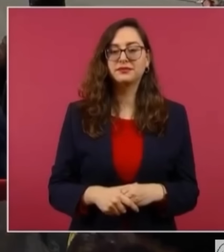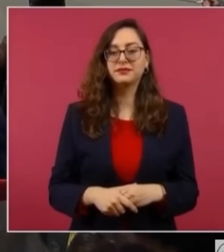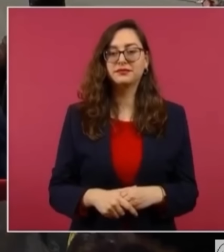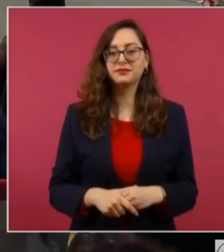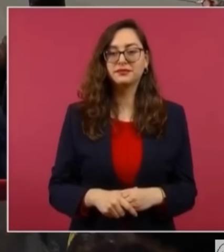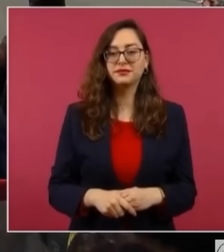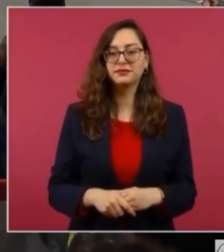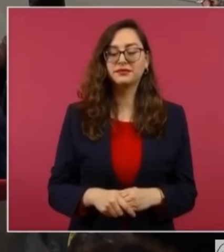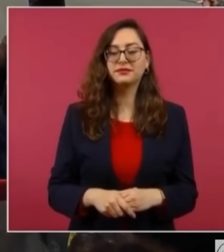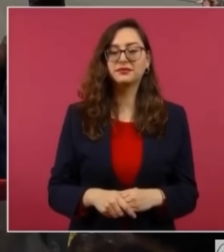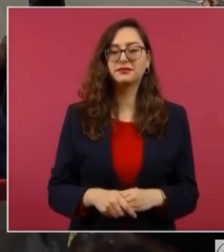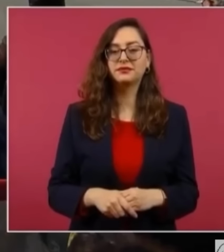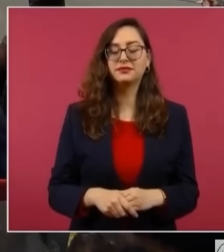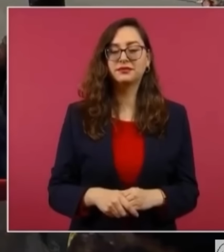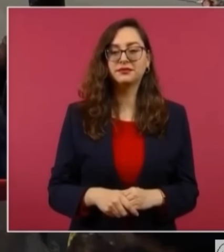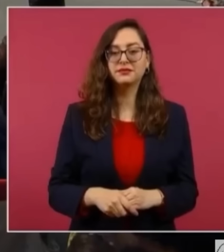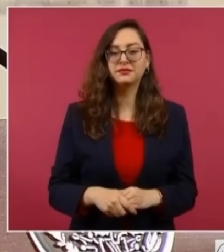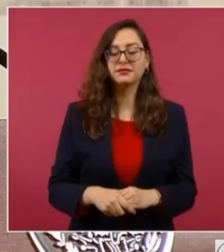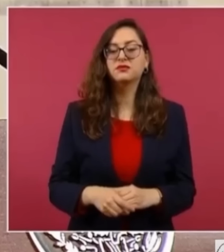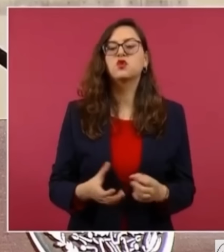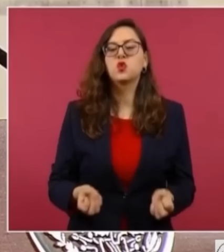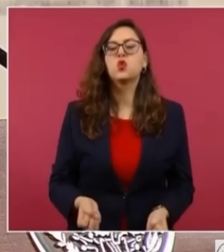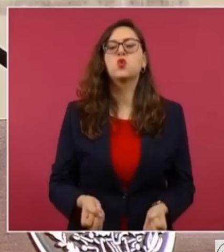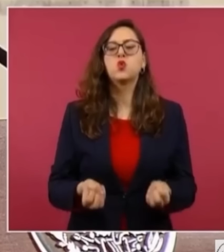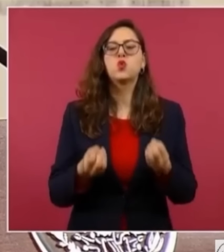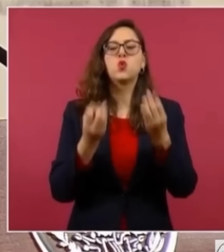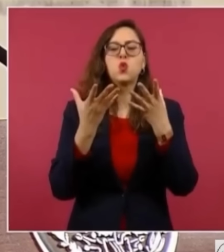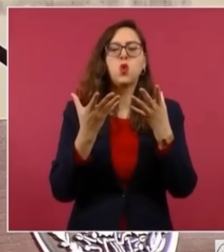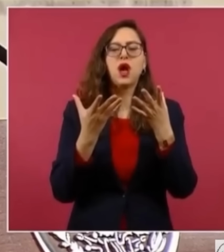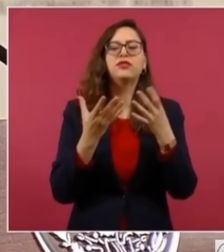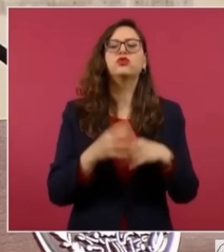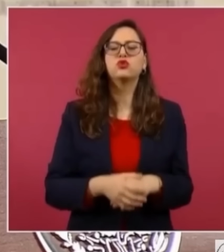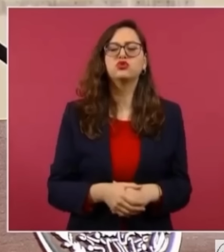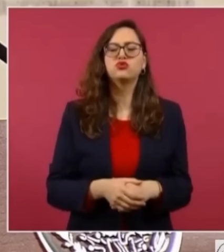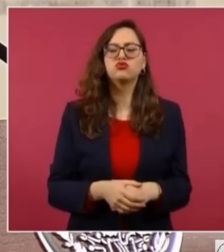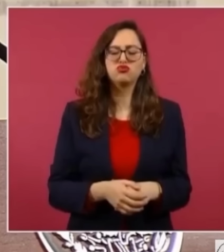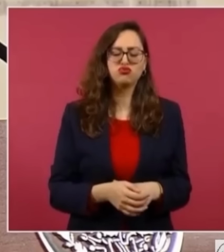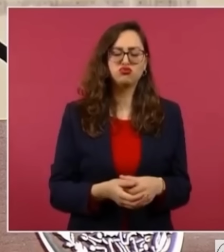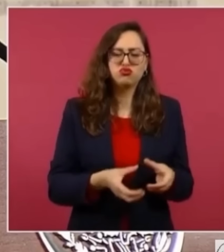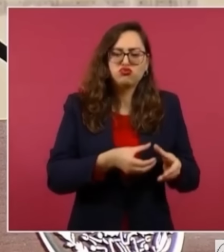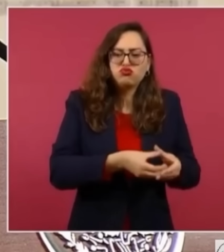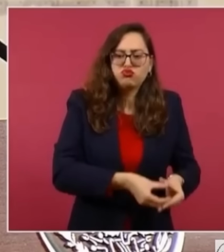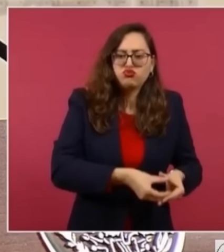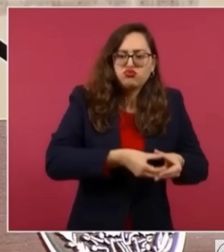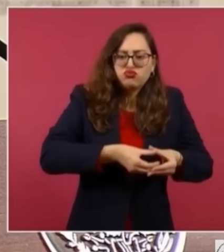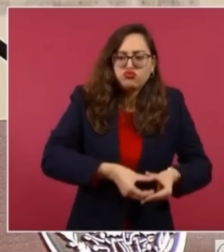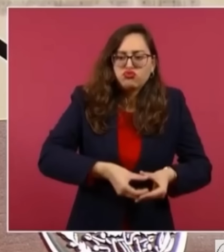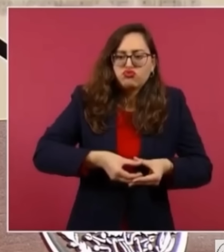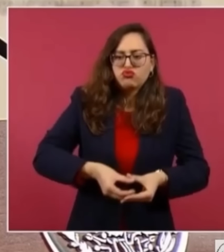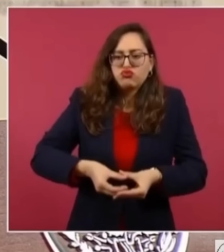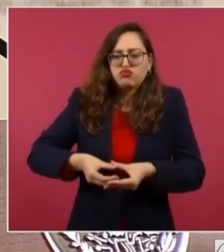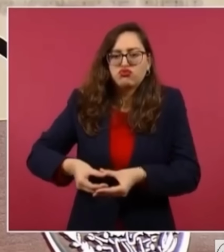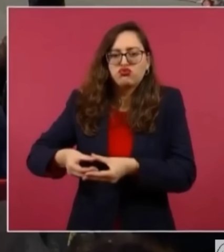Entonces, $1,000,000, ¿cuántos billetes de 100 son?